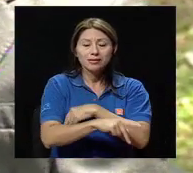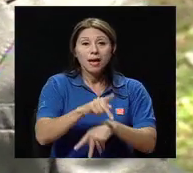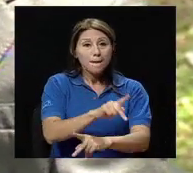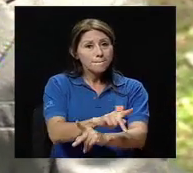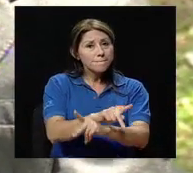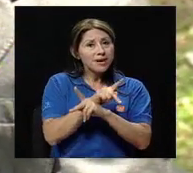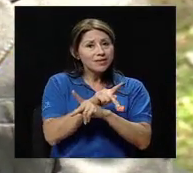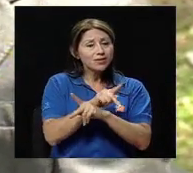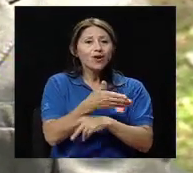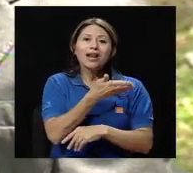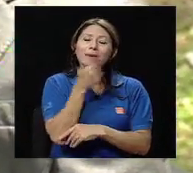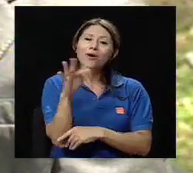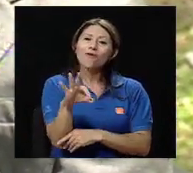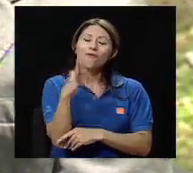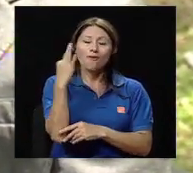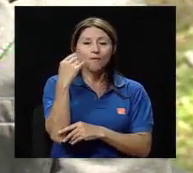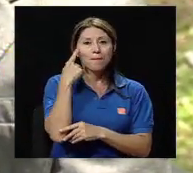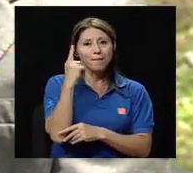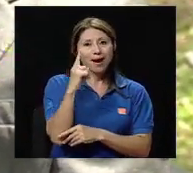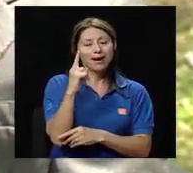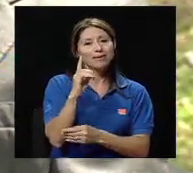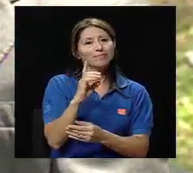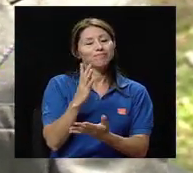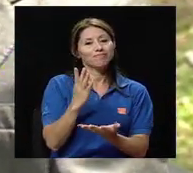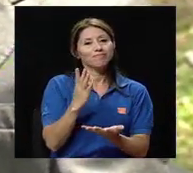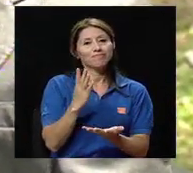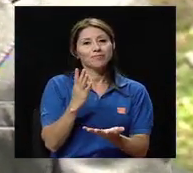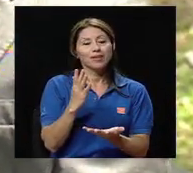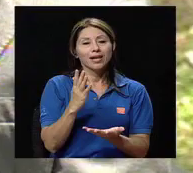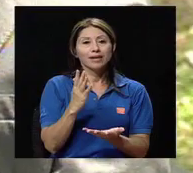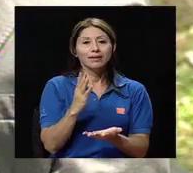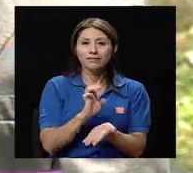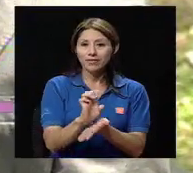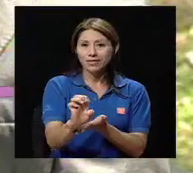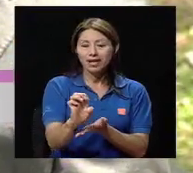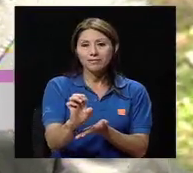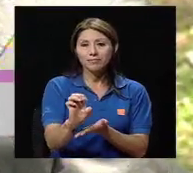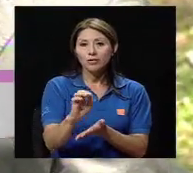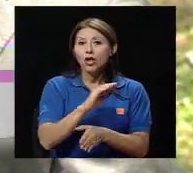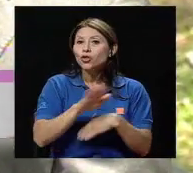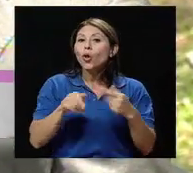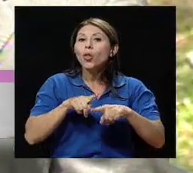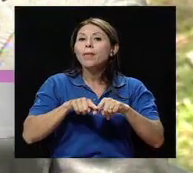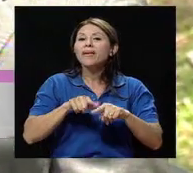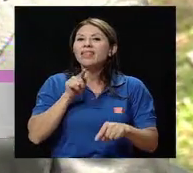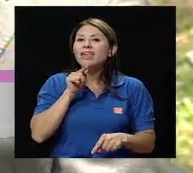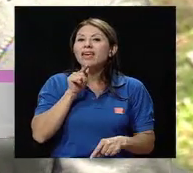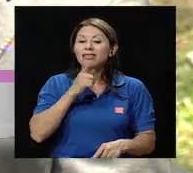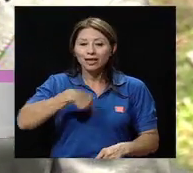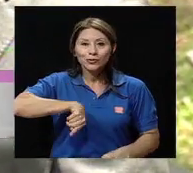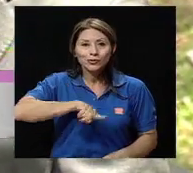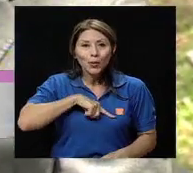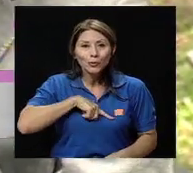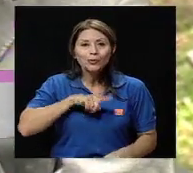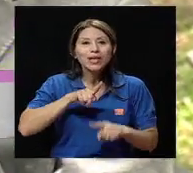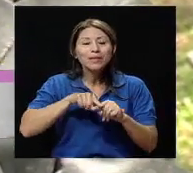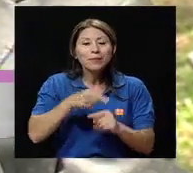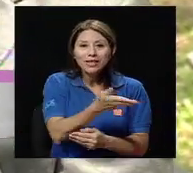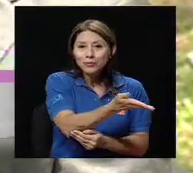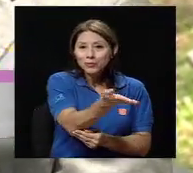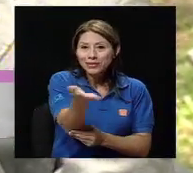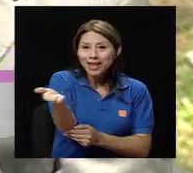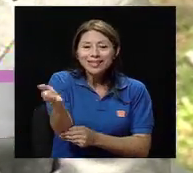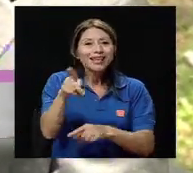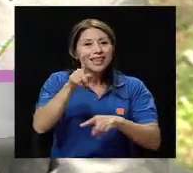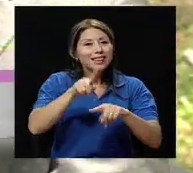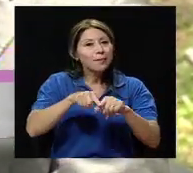la prevención es la mejor herramienta que tenemos hasta el momento, y que todo depende de nosotros, de ustedes y de